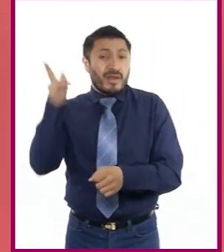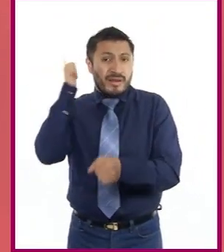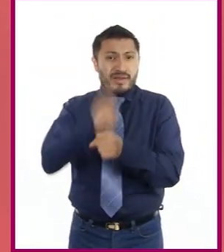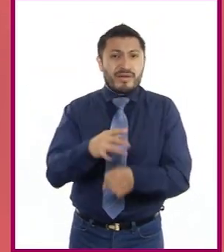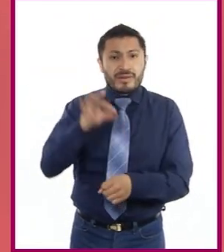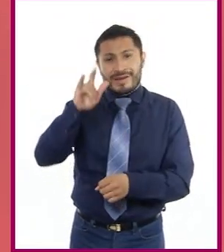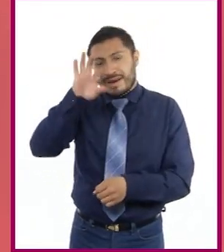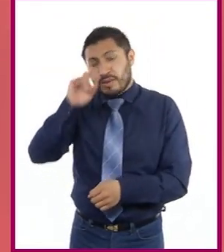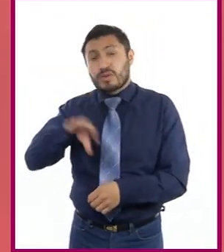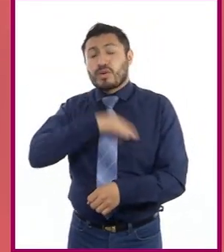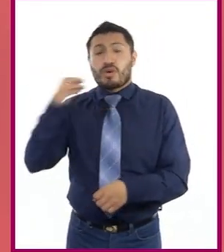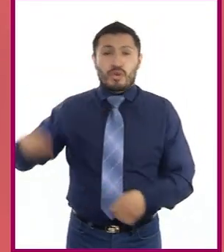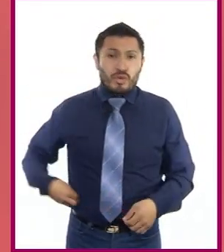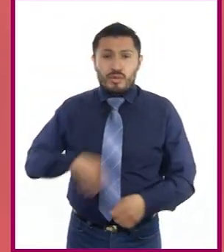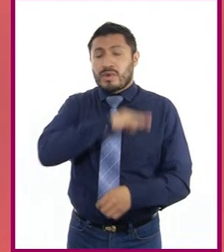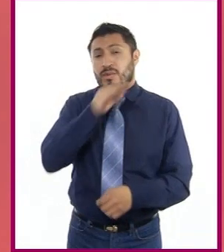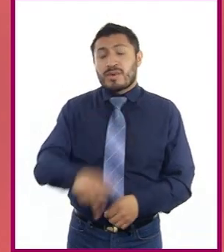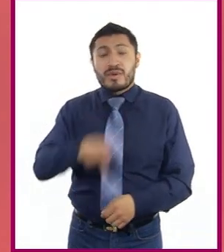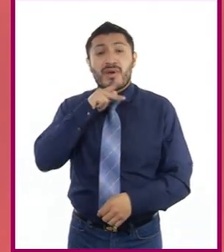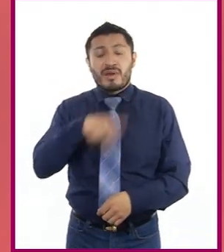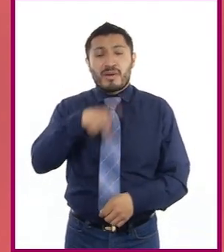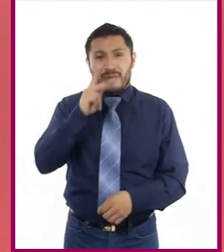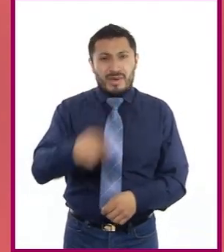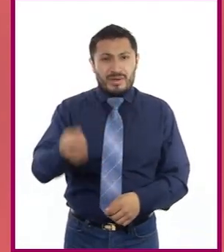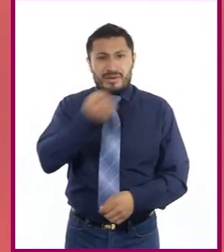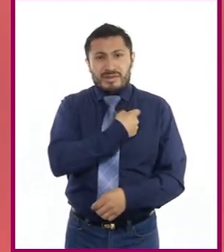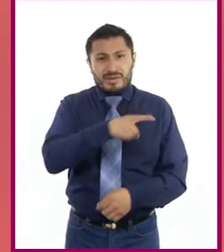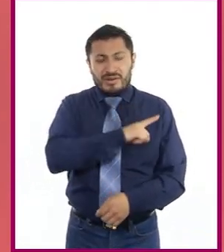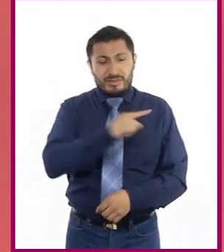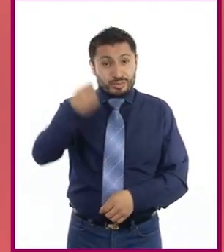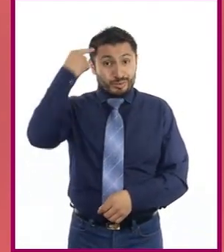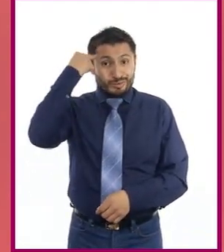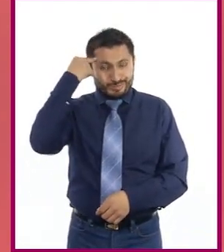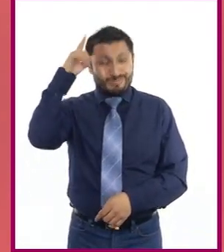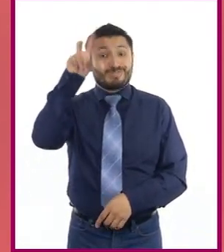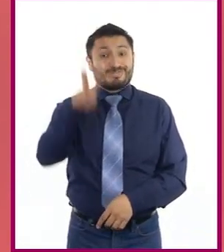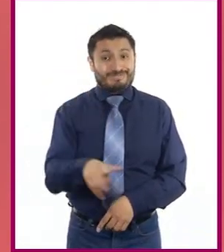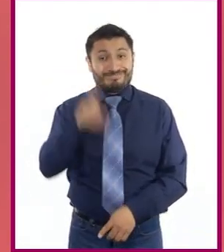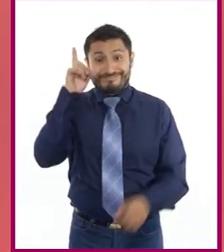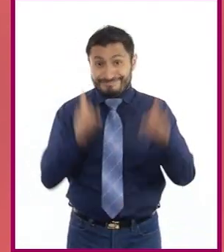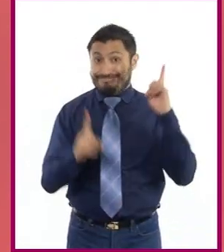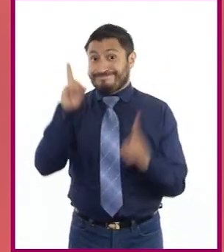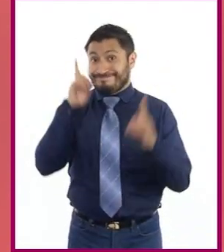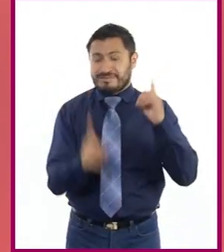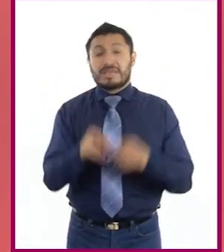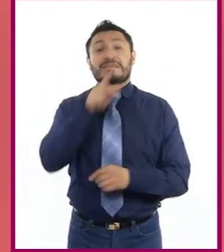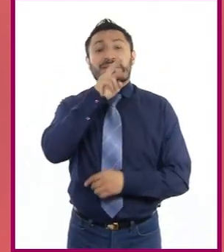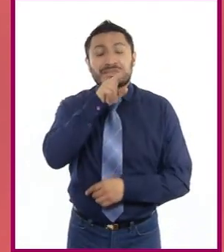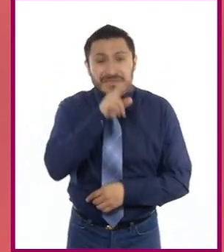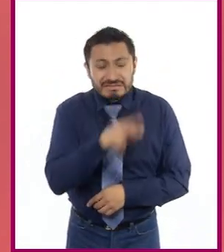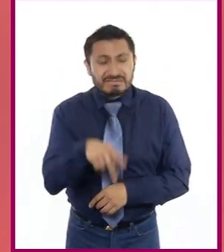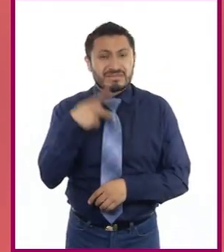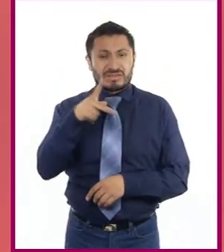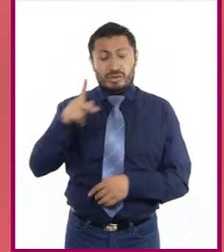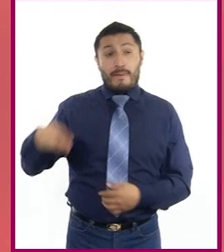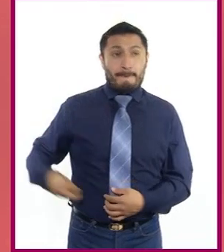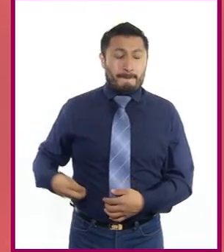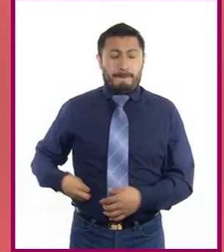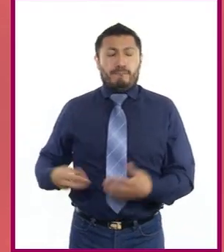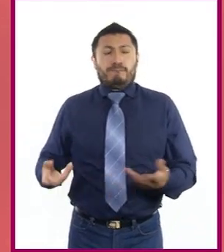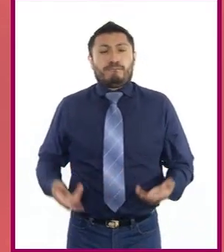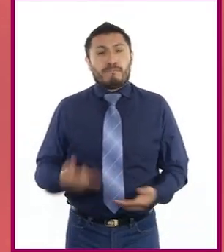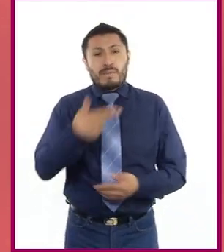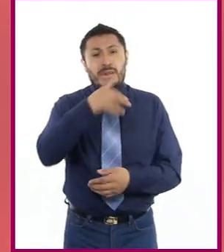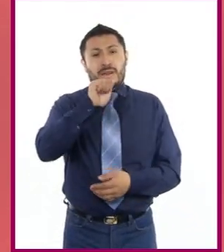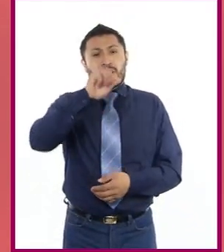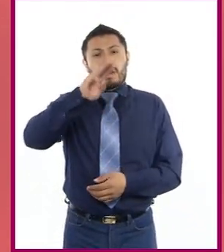padre, aunque a menudo su salud mental está realmente en duda. Preocupado por su propia culpa,